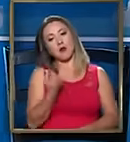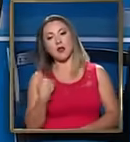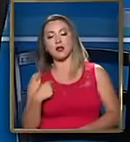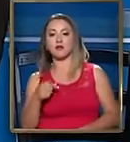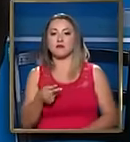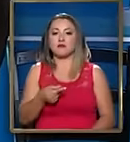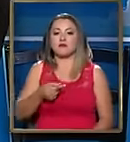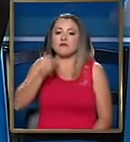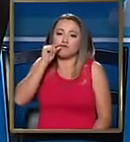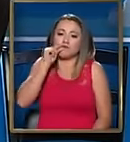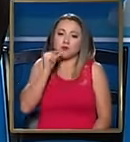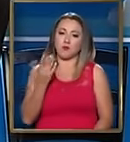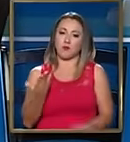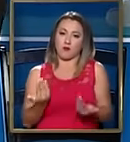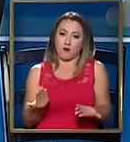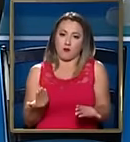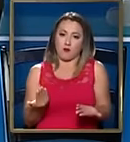papito.